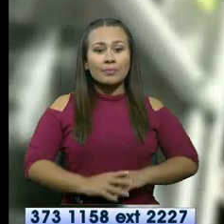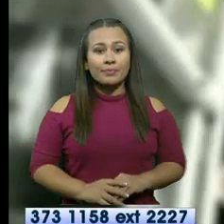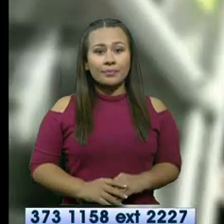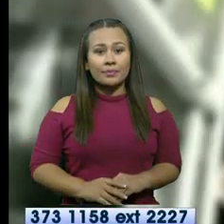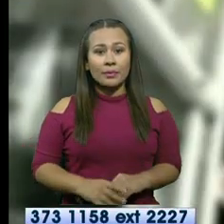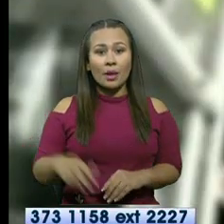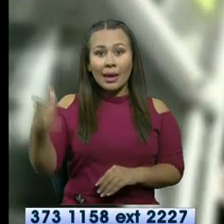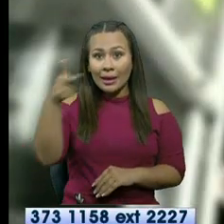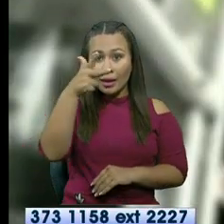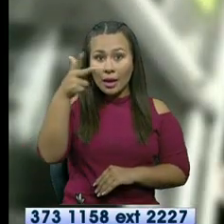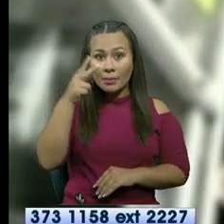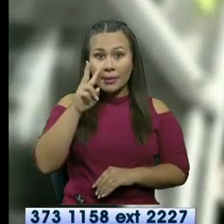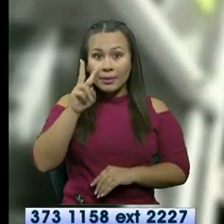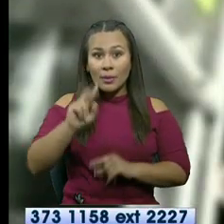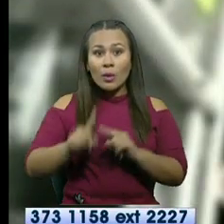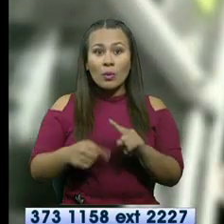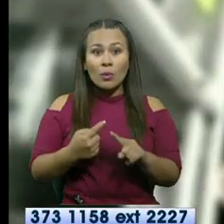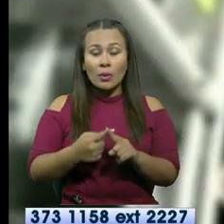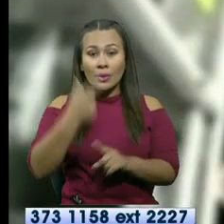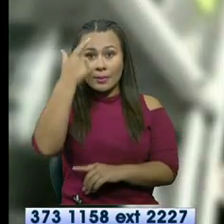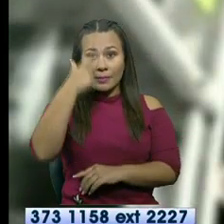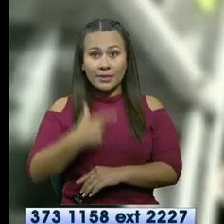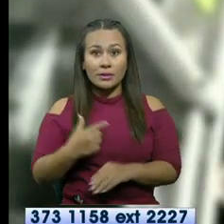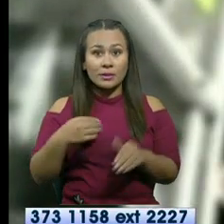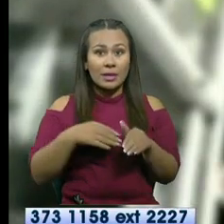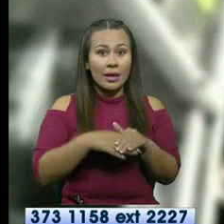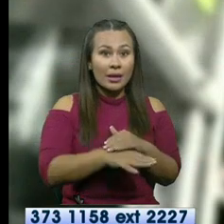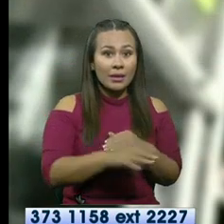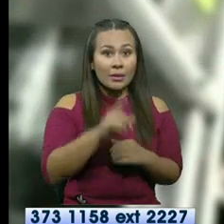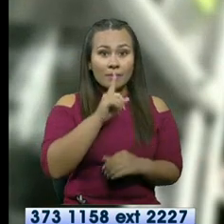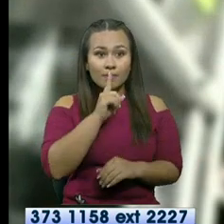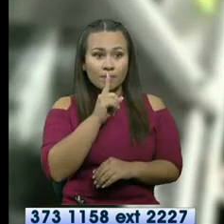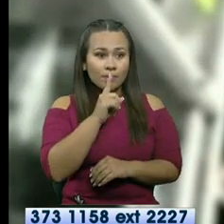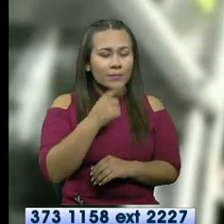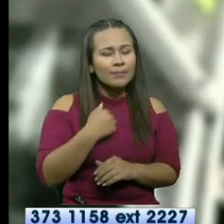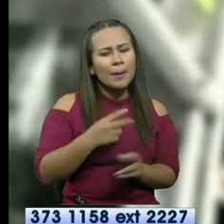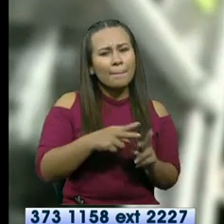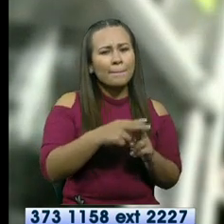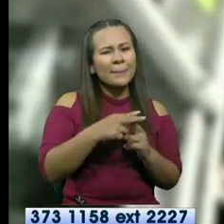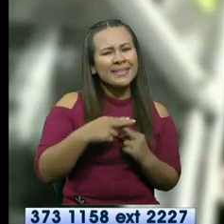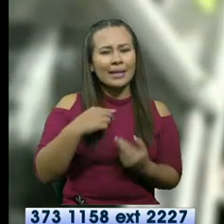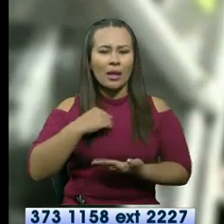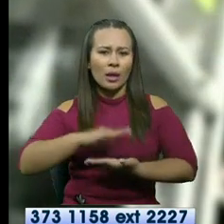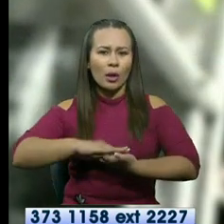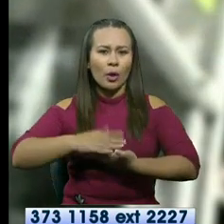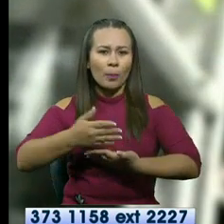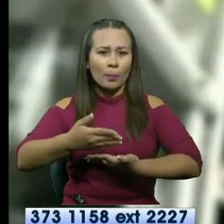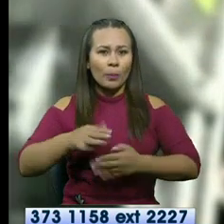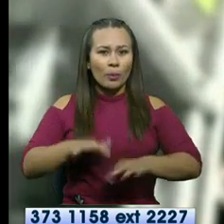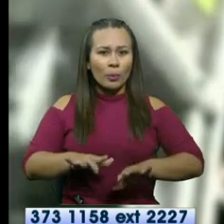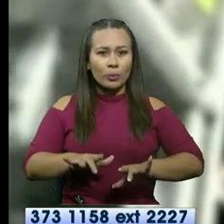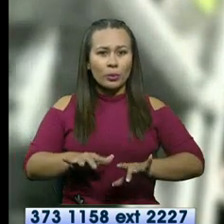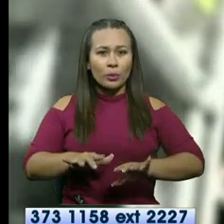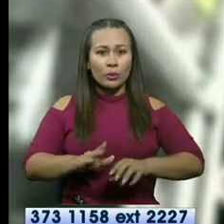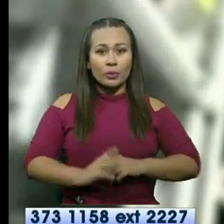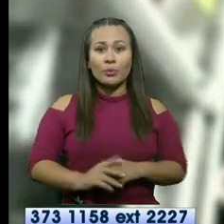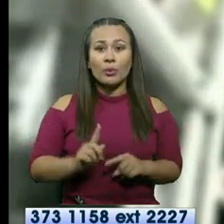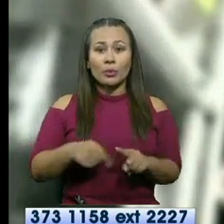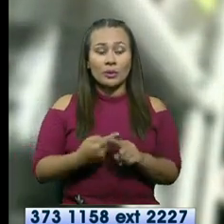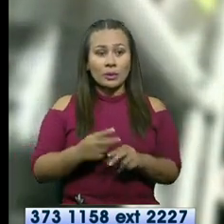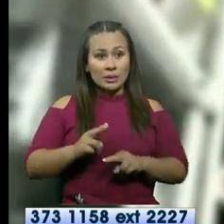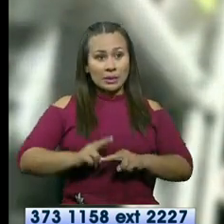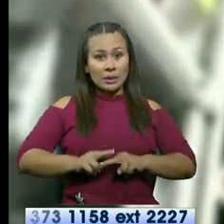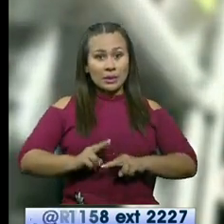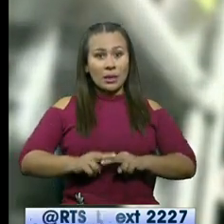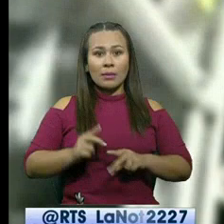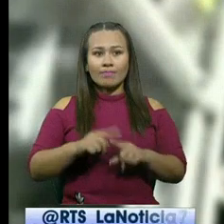Una cámara capta el momento en que un hombre ingresa a este cyber para solicitar una computadora. Se sentó en el